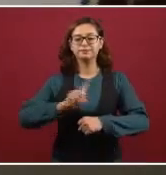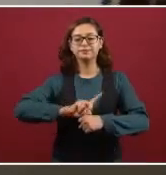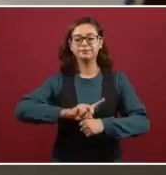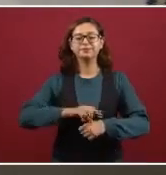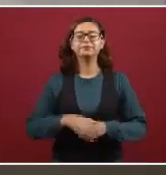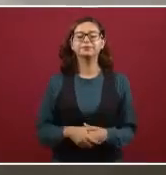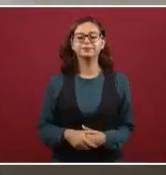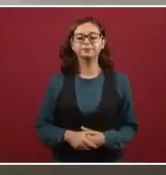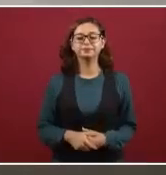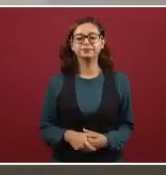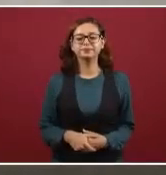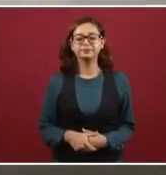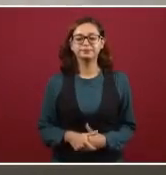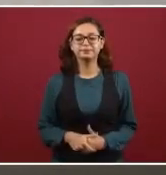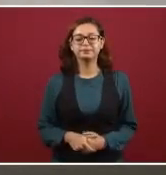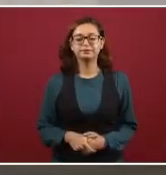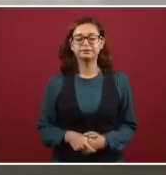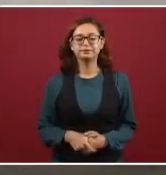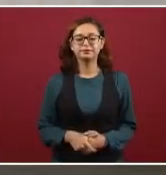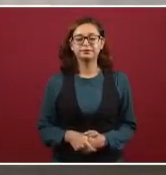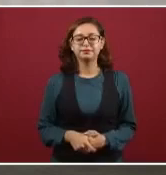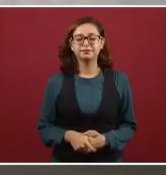Buenos días.